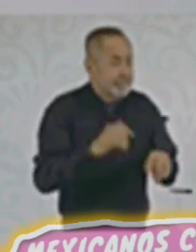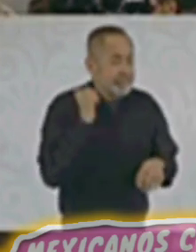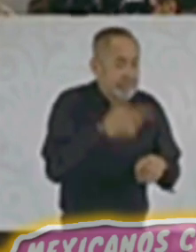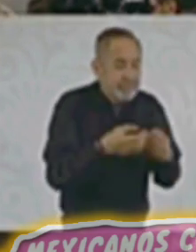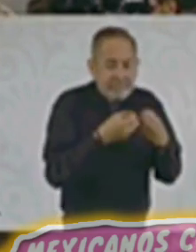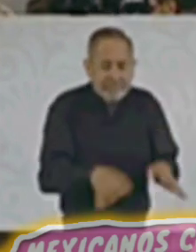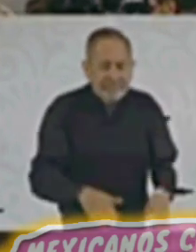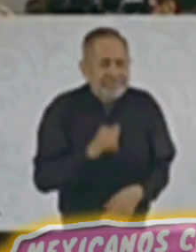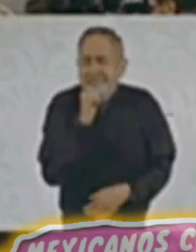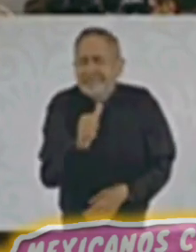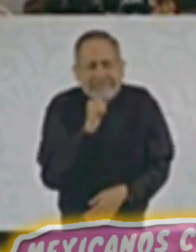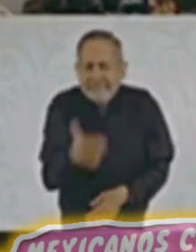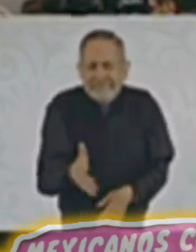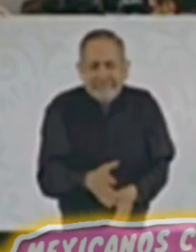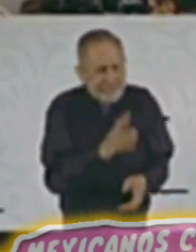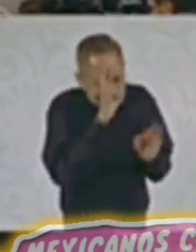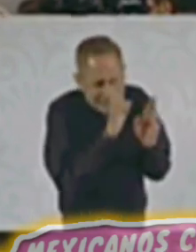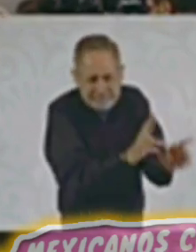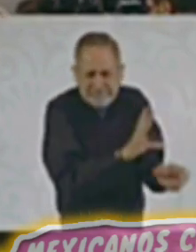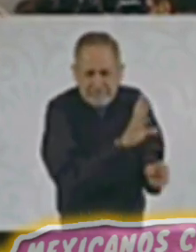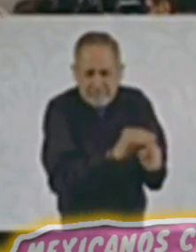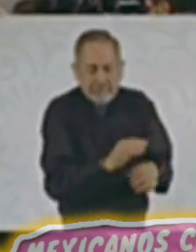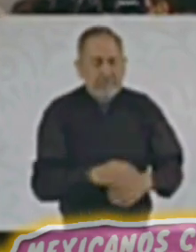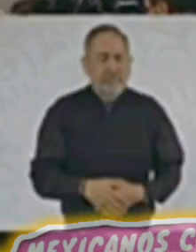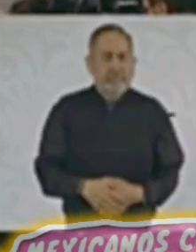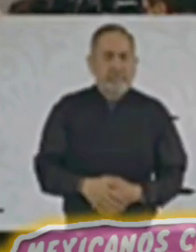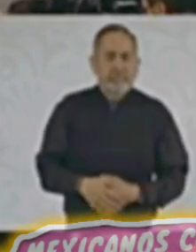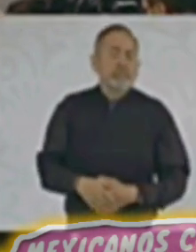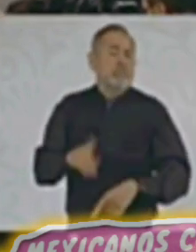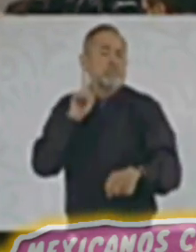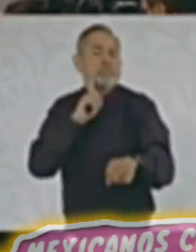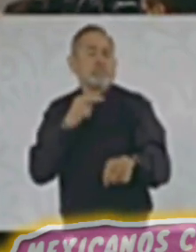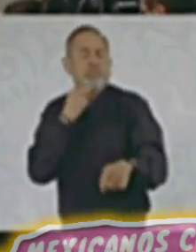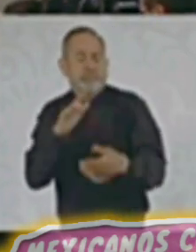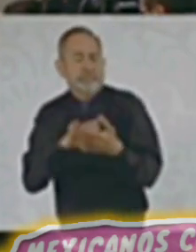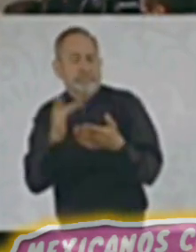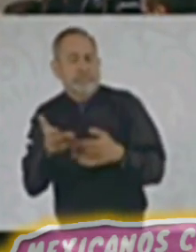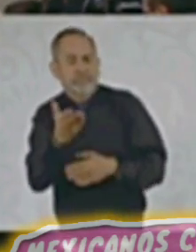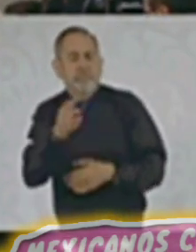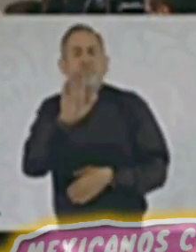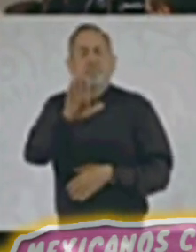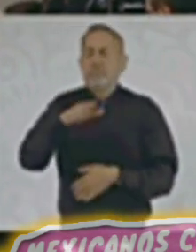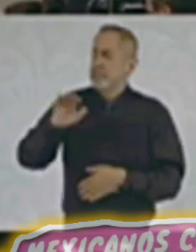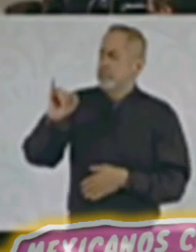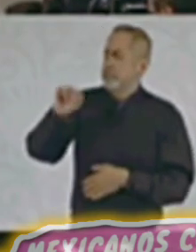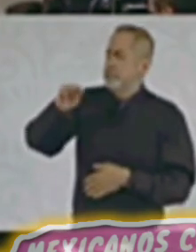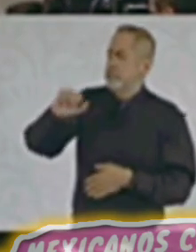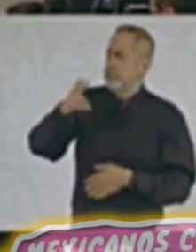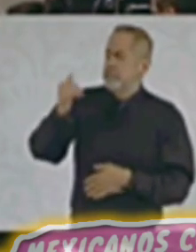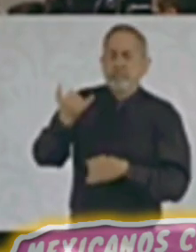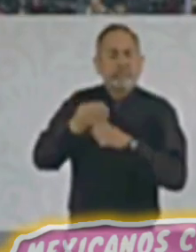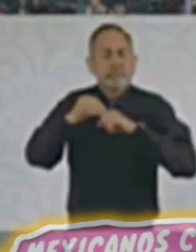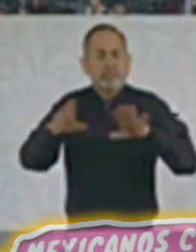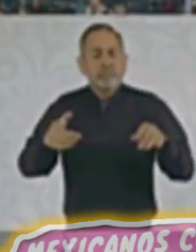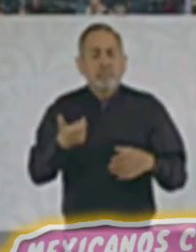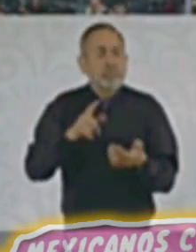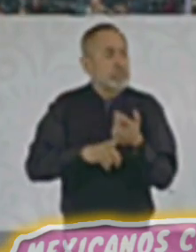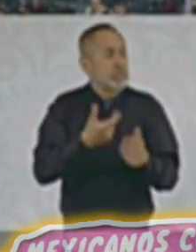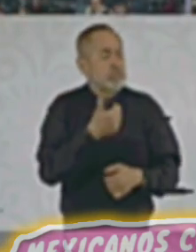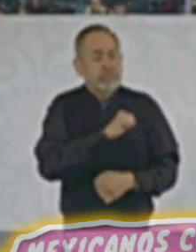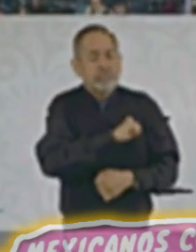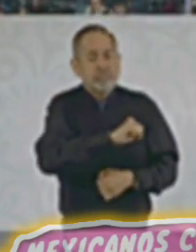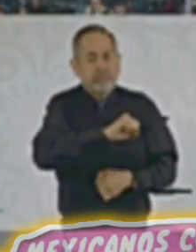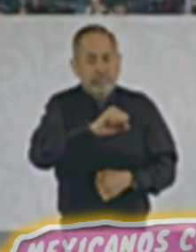Gracias, presidenta. Hoy conocimos por parte del INEGI el dato de inflación si no me equivoco, llevaba 5 quincenas